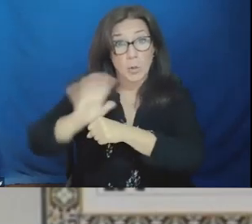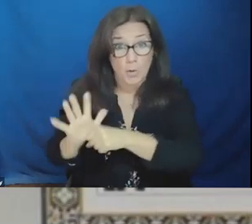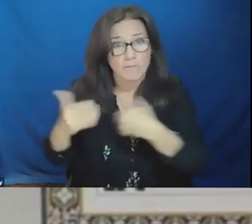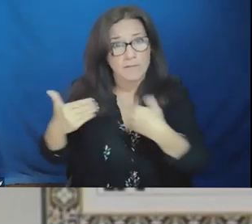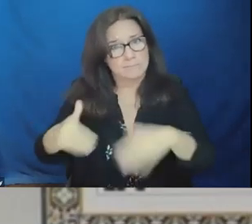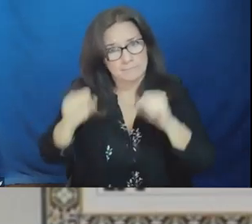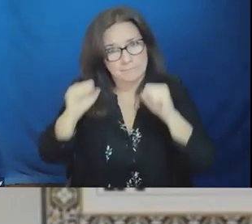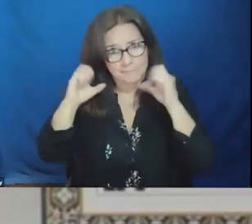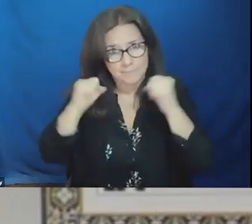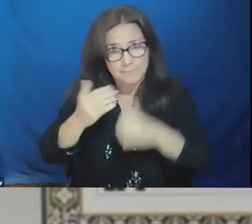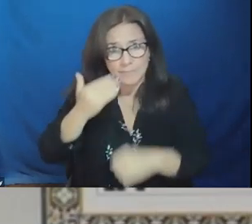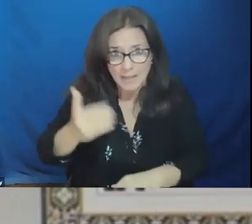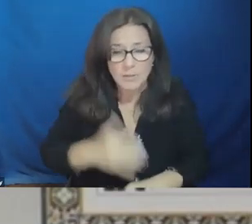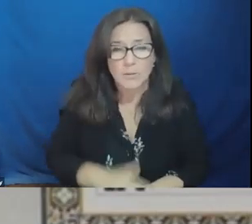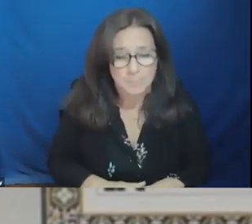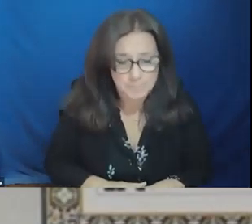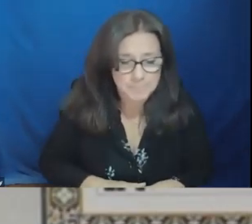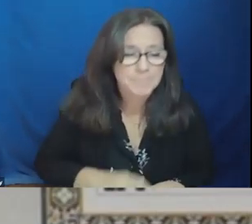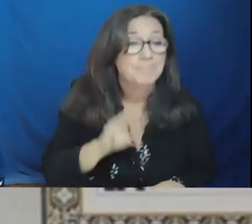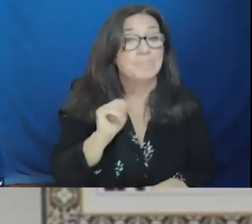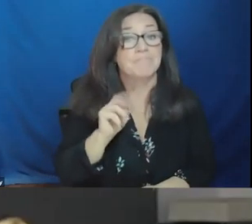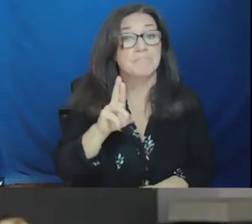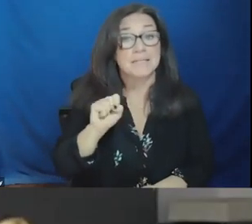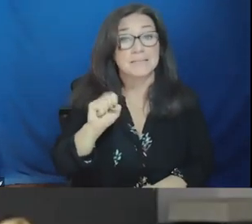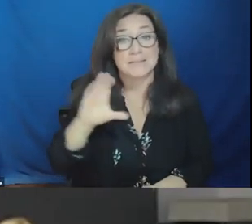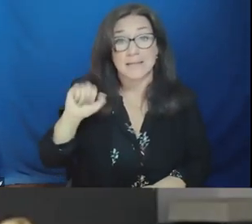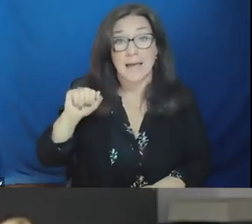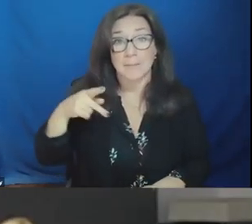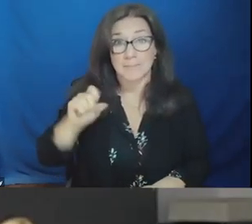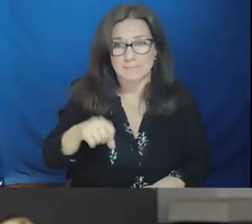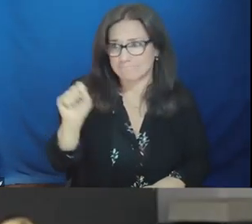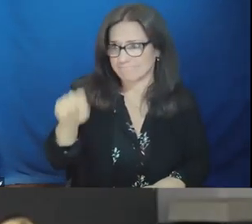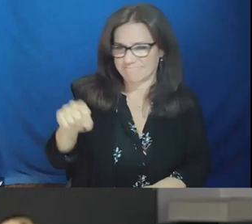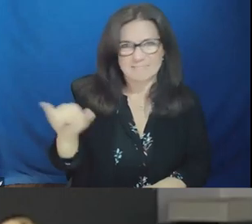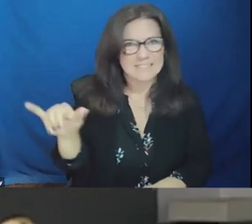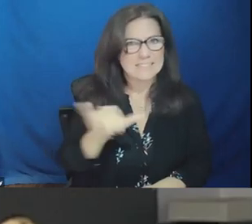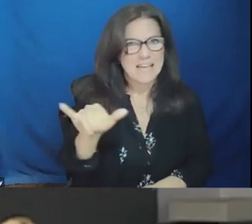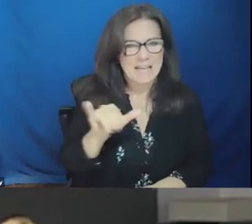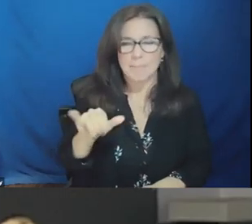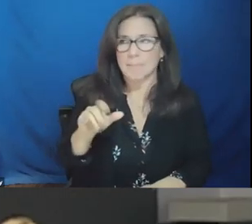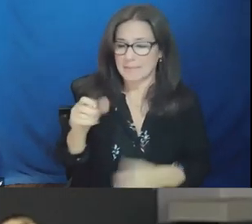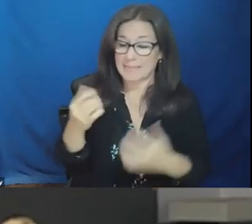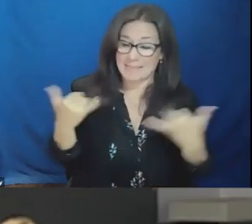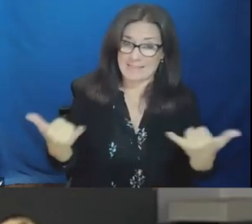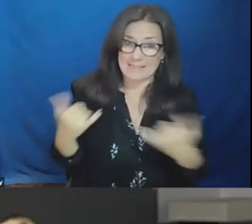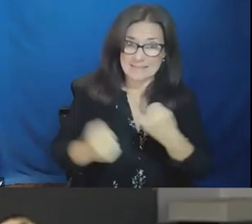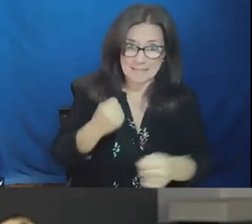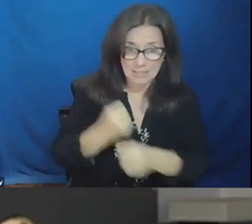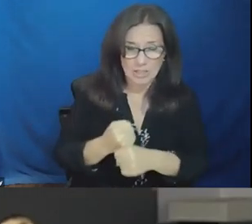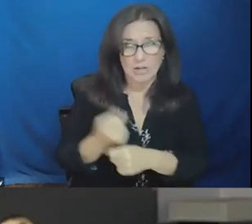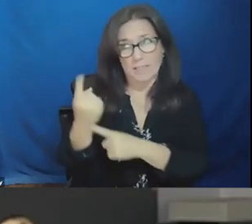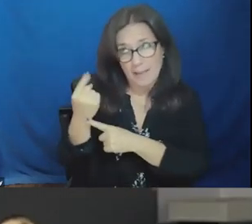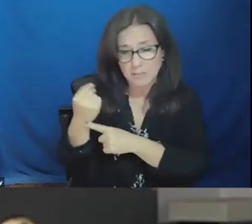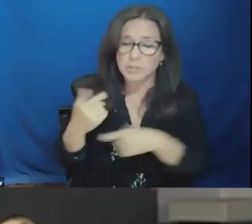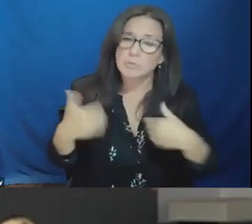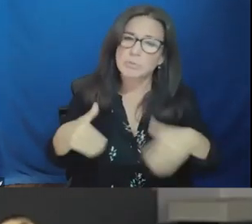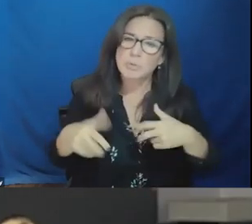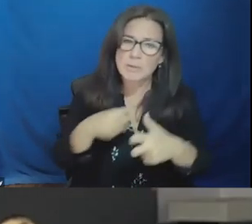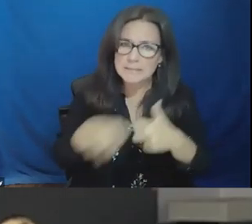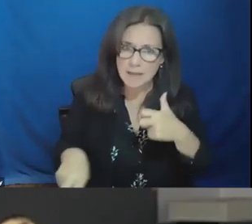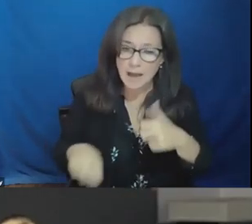trabajo que está haciendo y también lo que ha hecho durante cobismo gracias señora que si yo quiero recalcar eso mismo